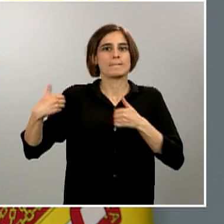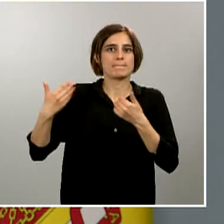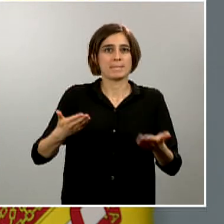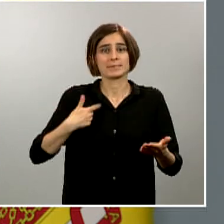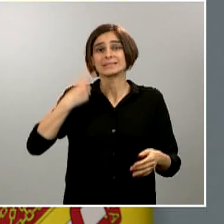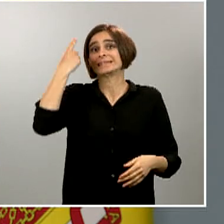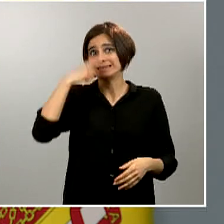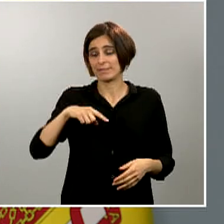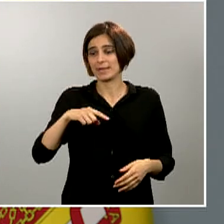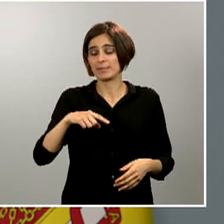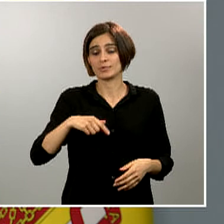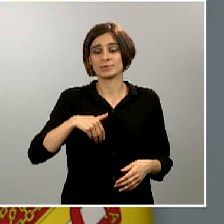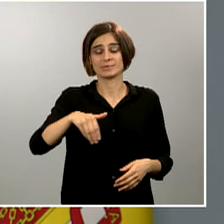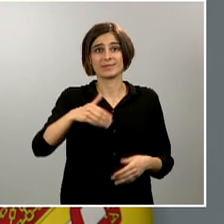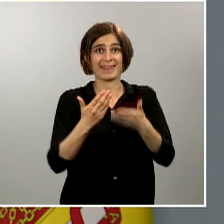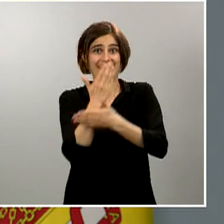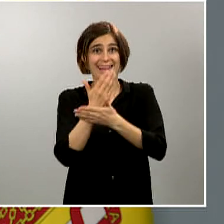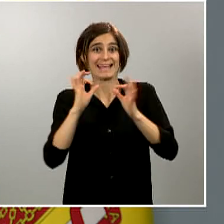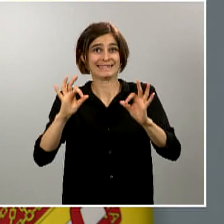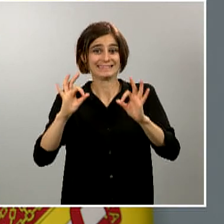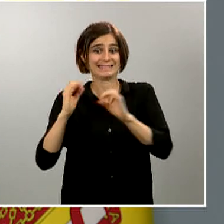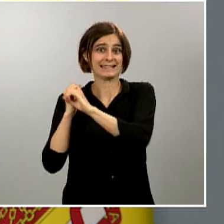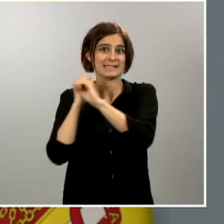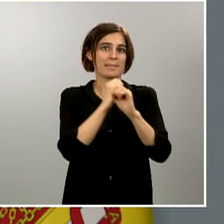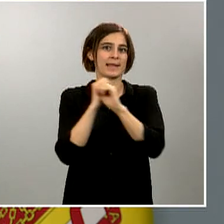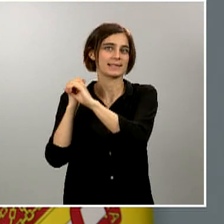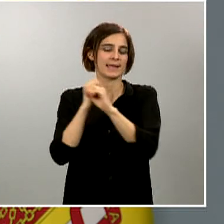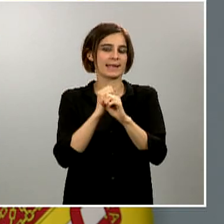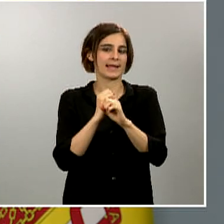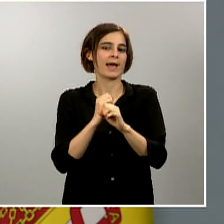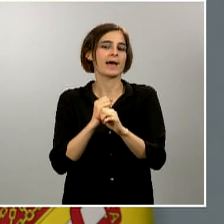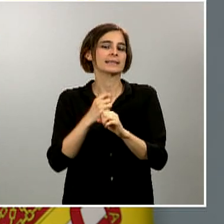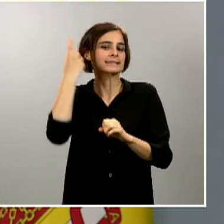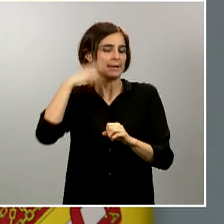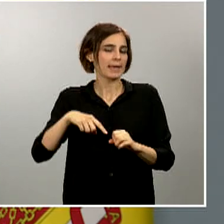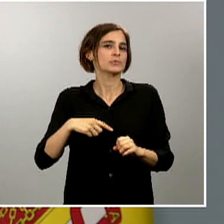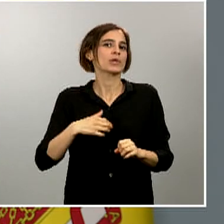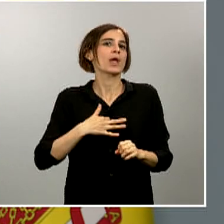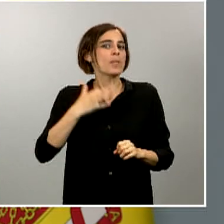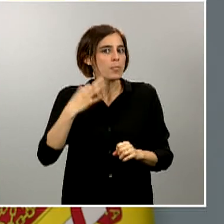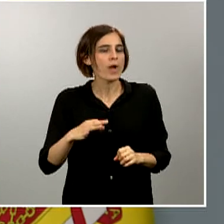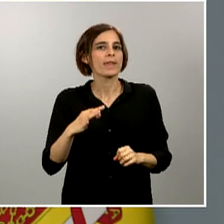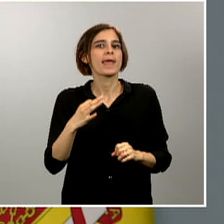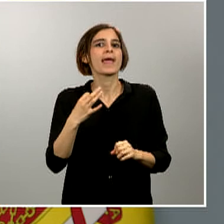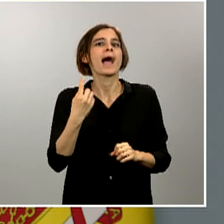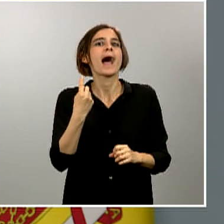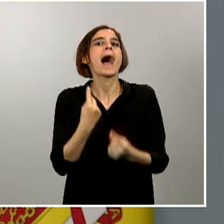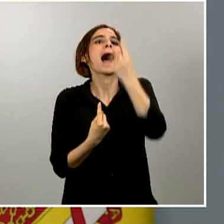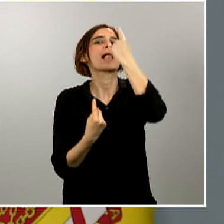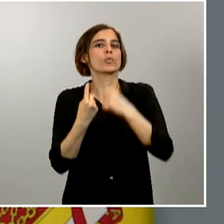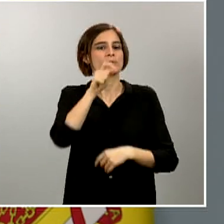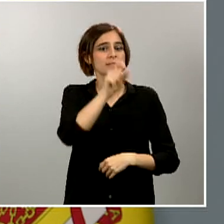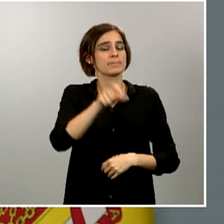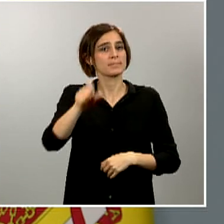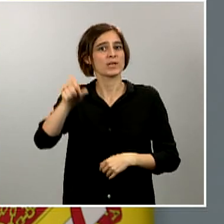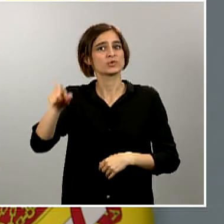días específicos, de la Semana Santa y de la posibilidad real de que determinadas personas, ciudadanos